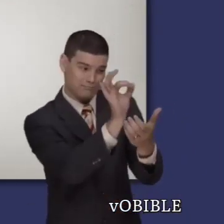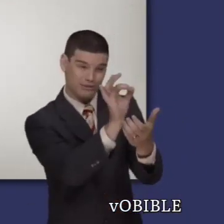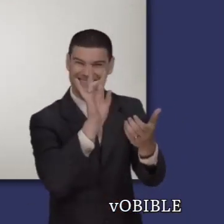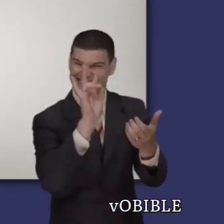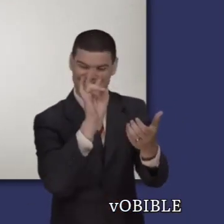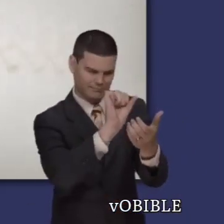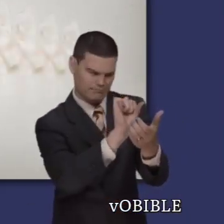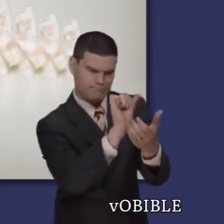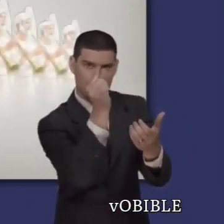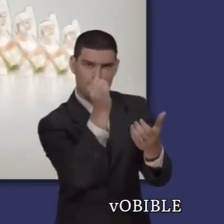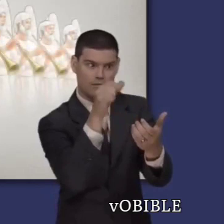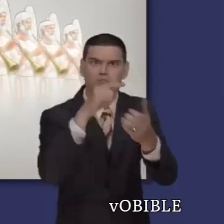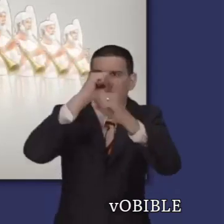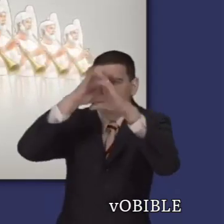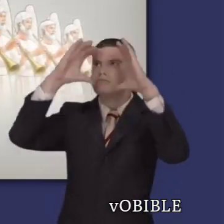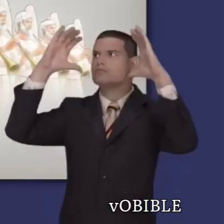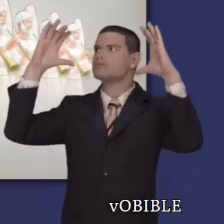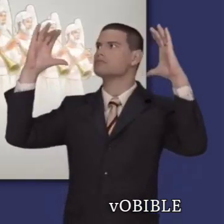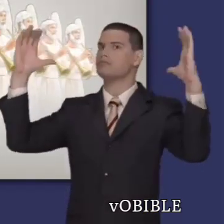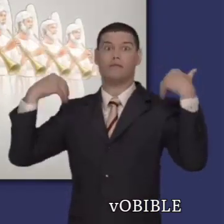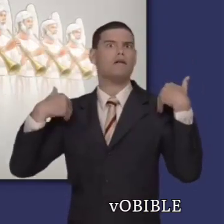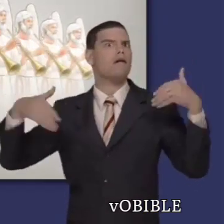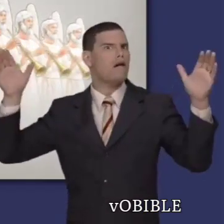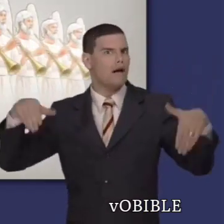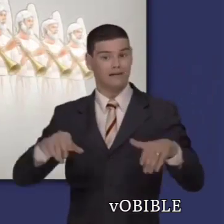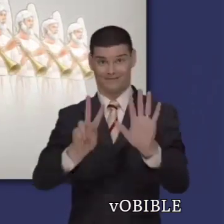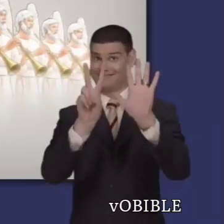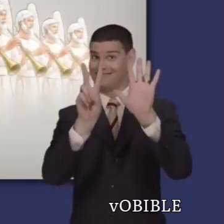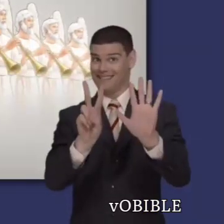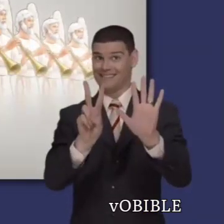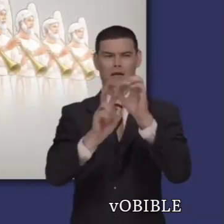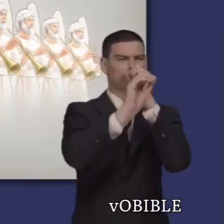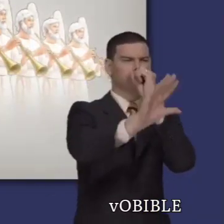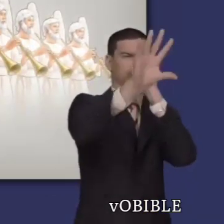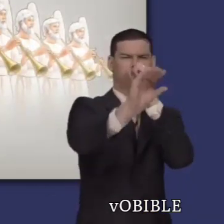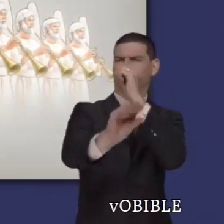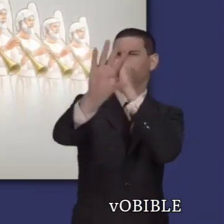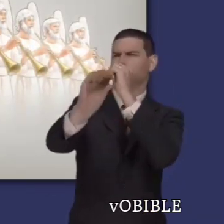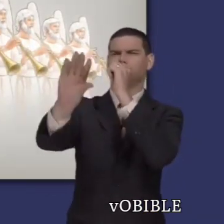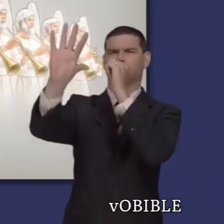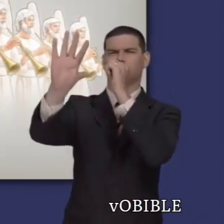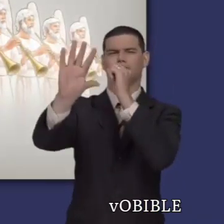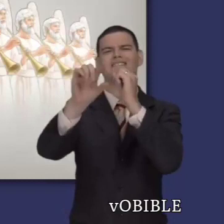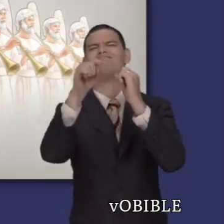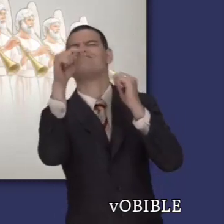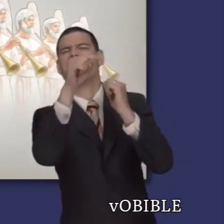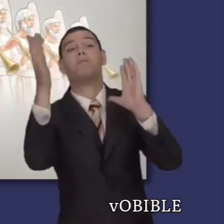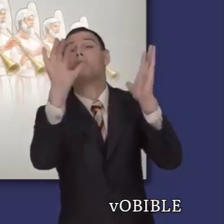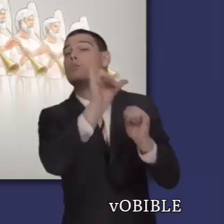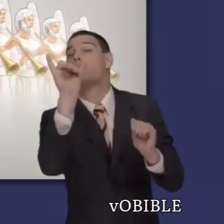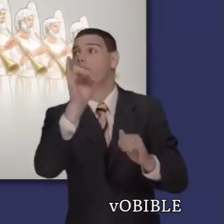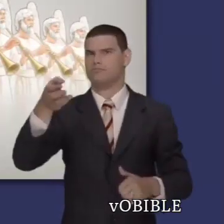sello. Juan ve a 7 ángeles que tienen 7 trompetas. Cada toque de trompeta anuncia